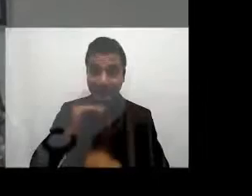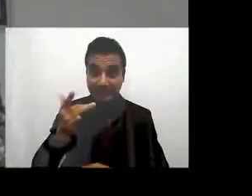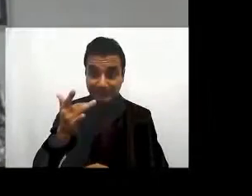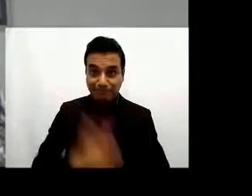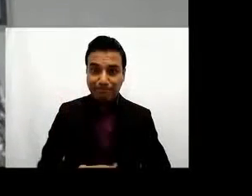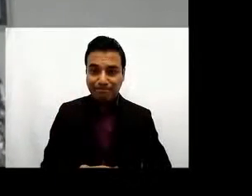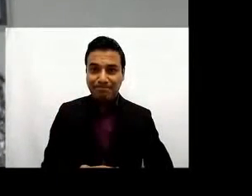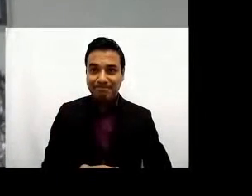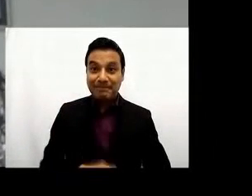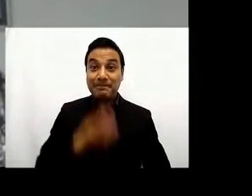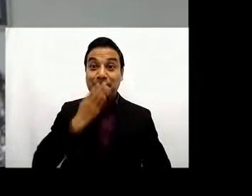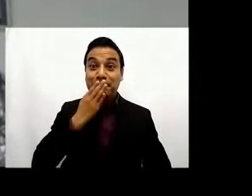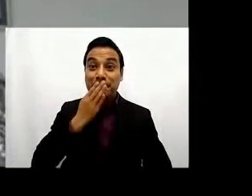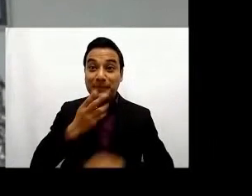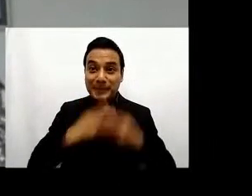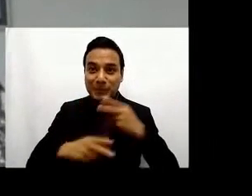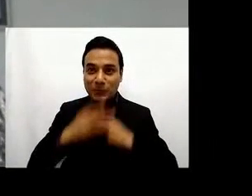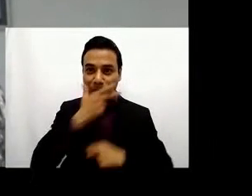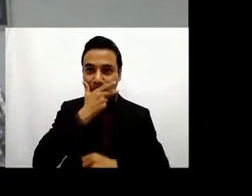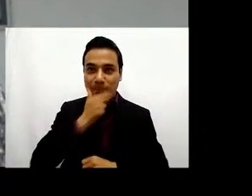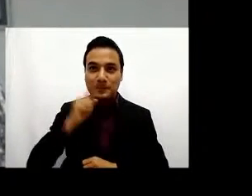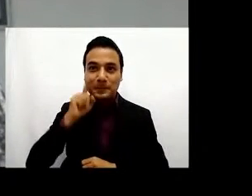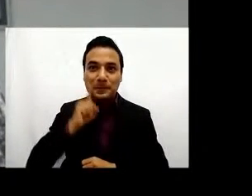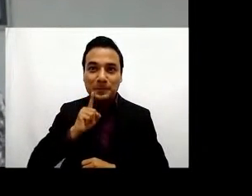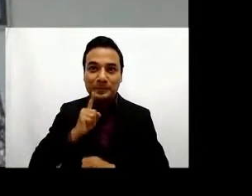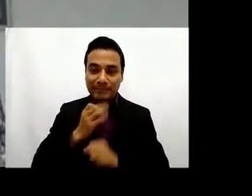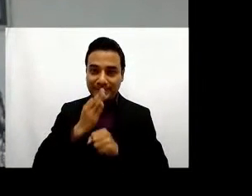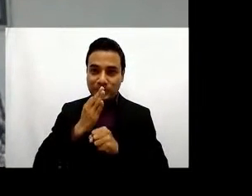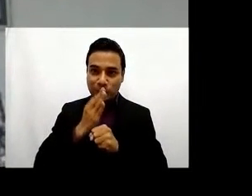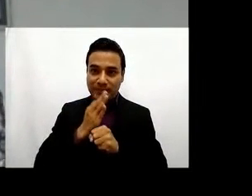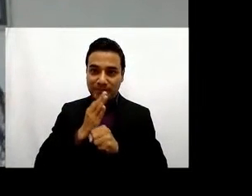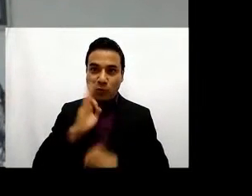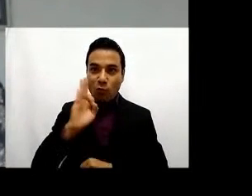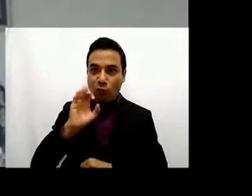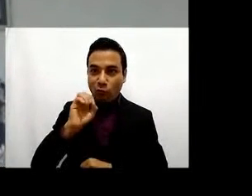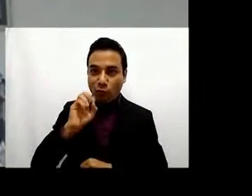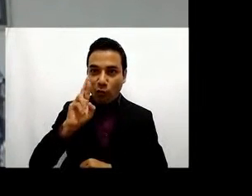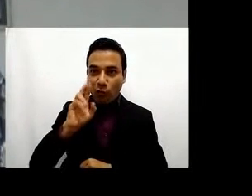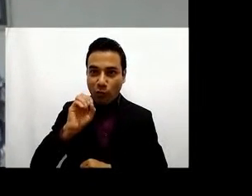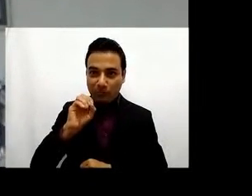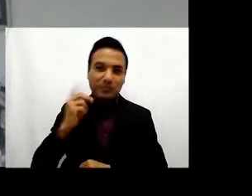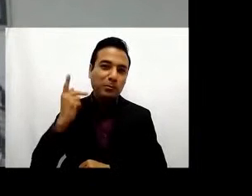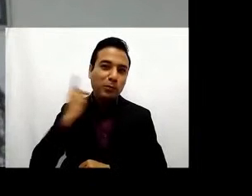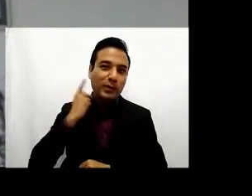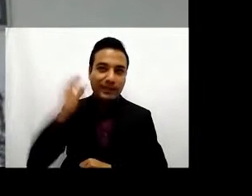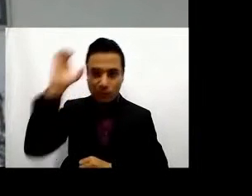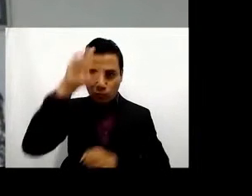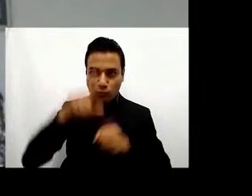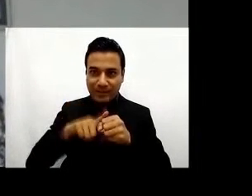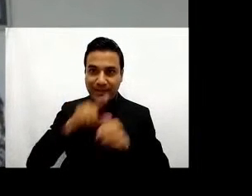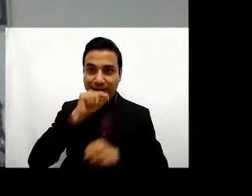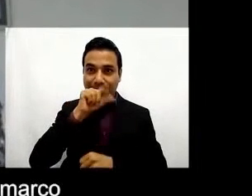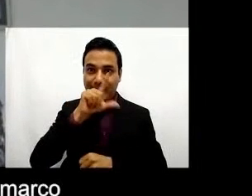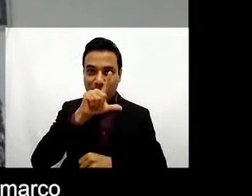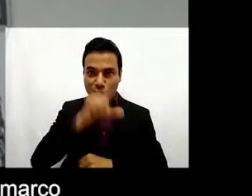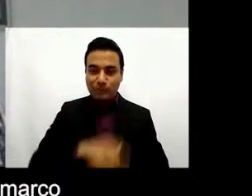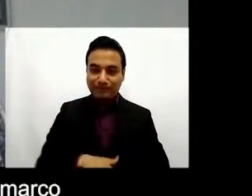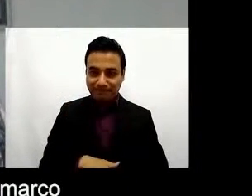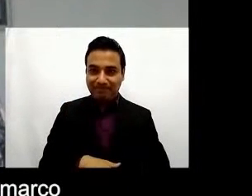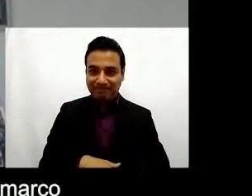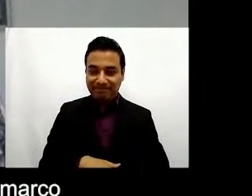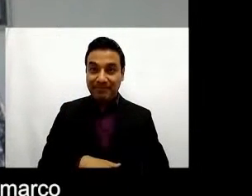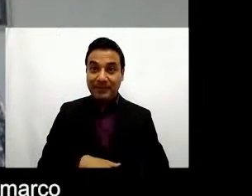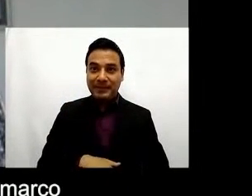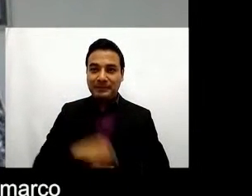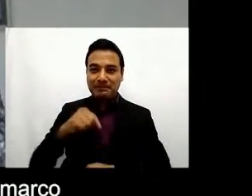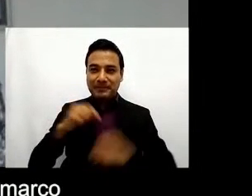Bueno, bienvenidas y bienvenidos al Foro de Política Cultural en Jalisco del Encuentro de